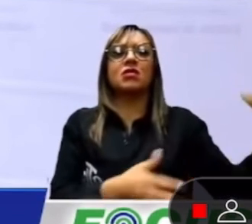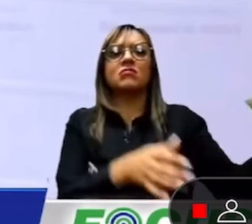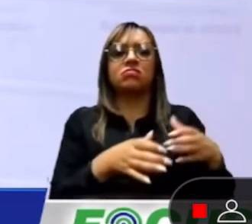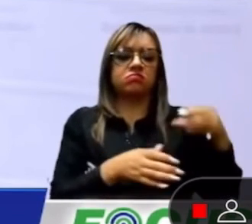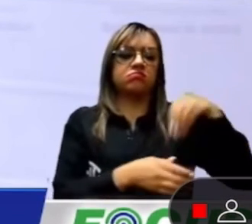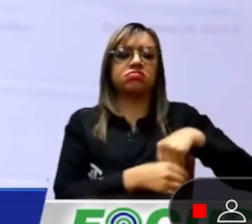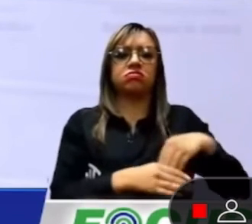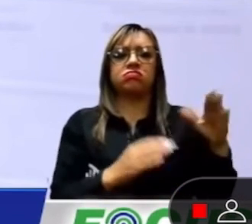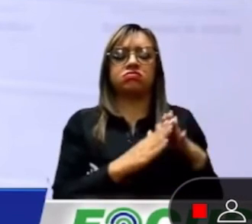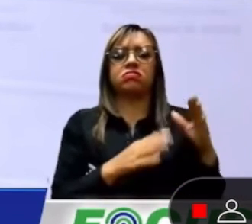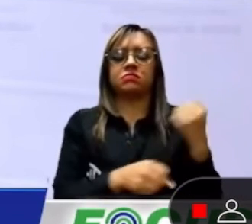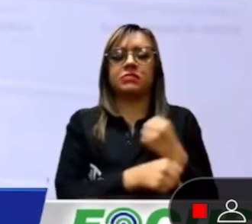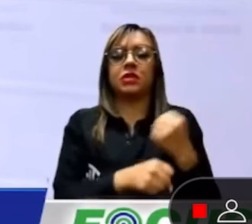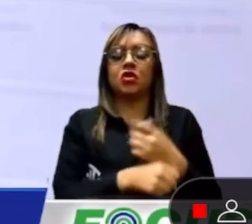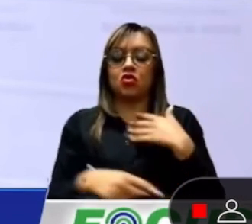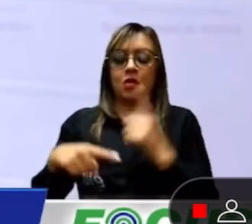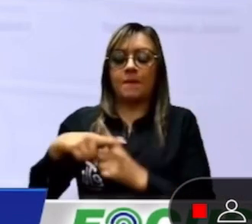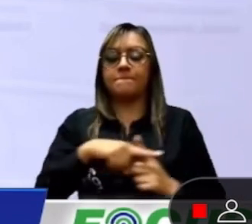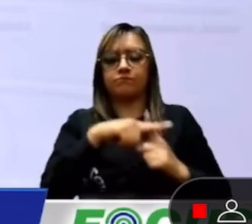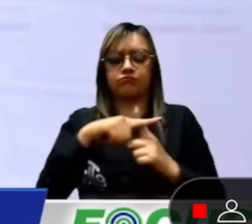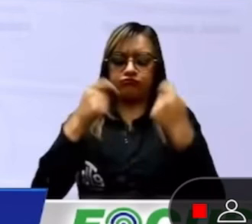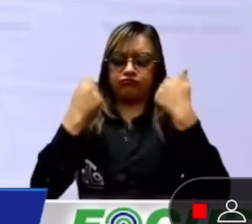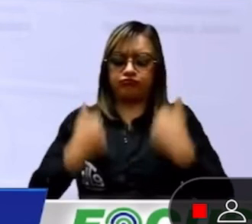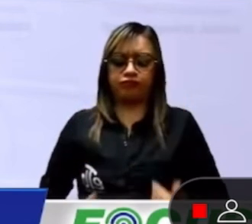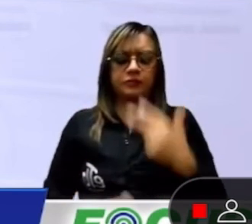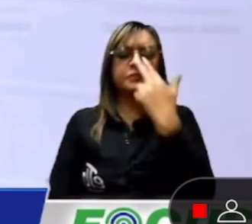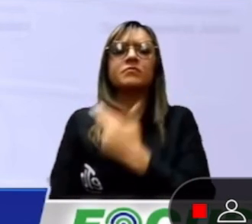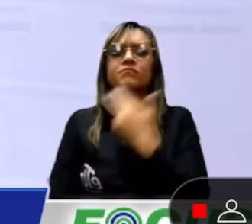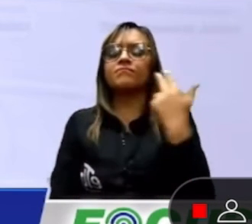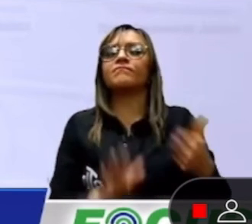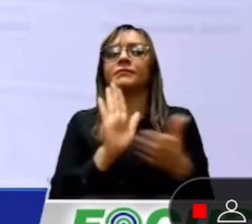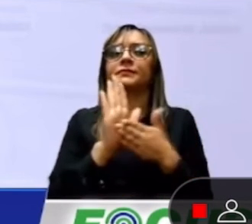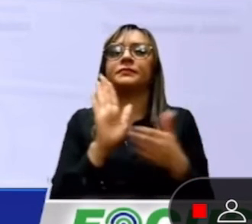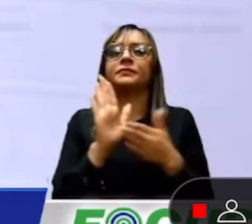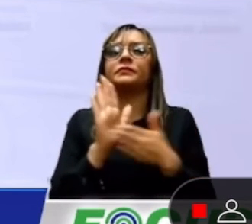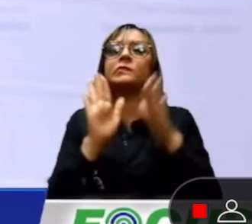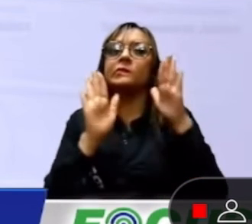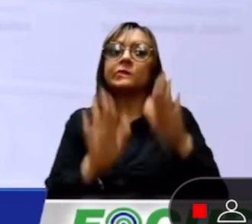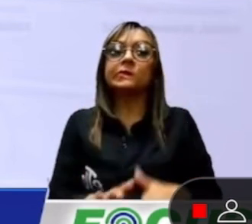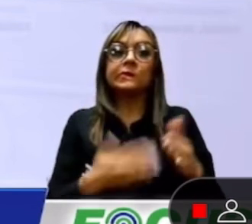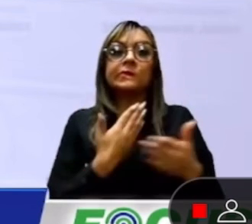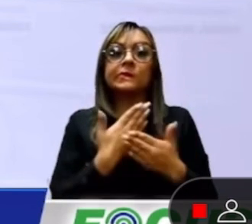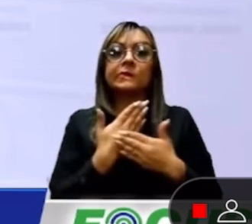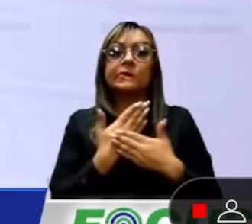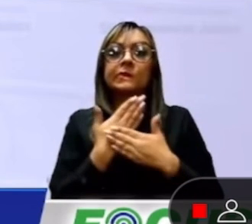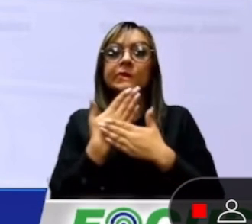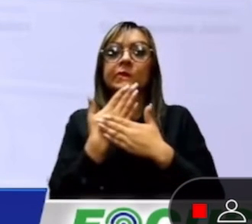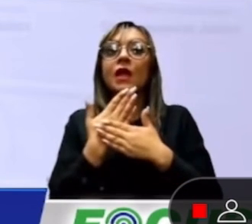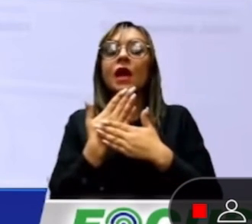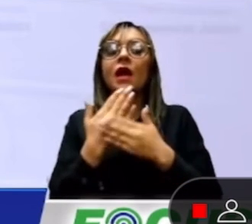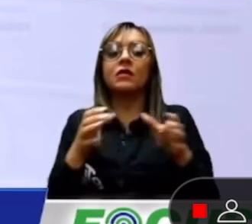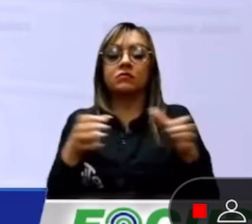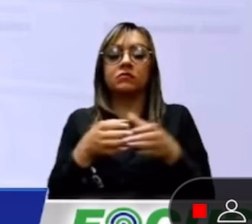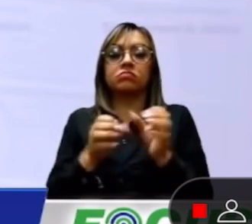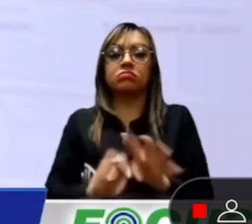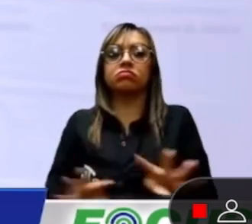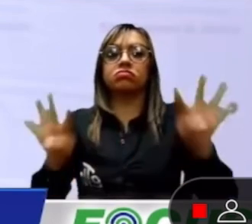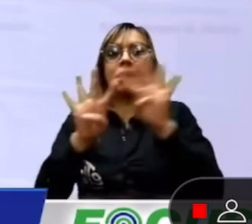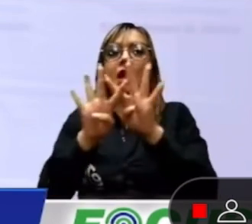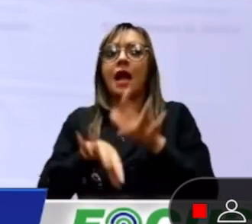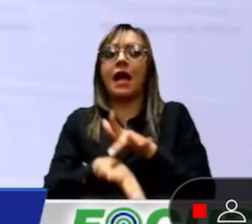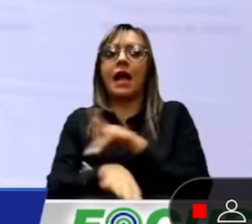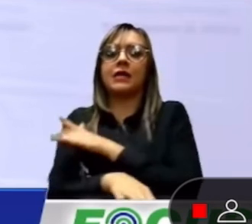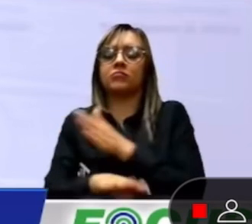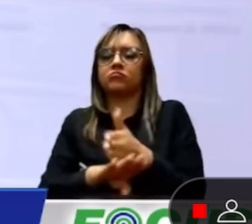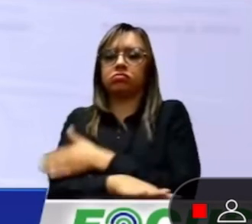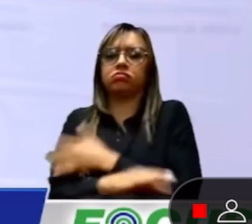confinamiento como procurador general me comprometo a garantizar que las alertas tempranas de la defensoría del pueblo sean